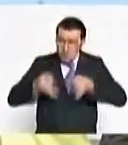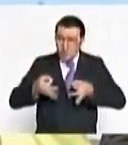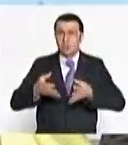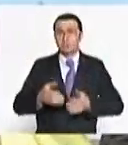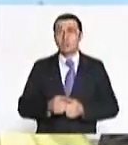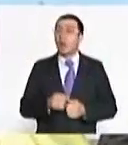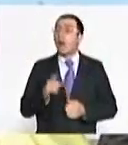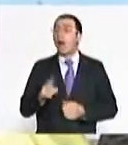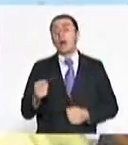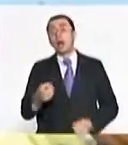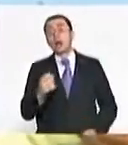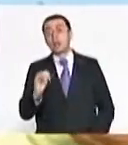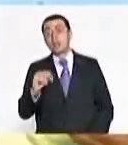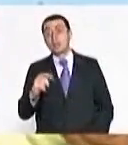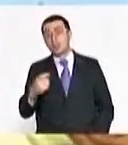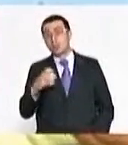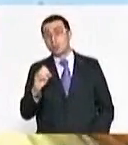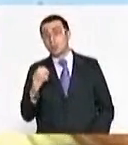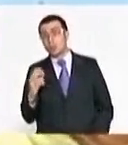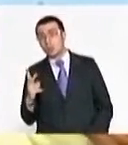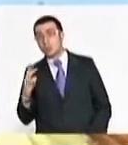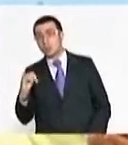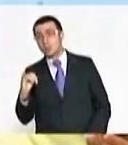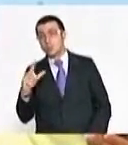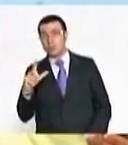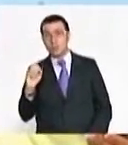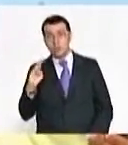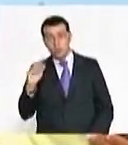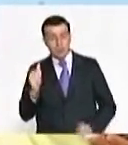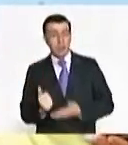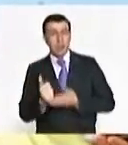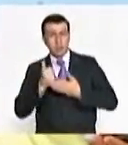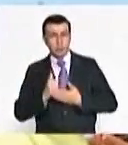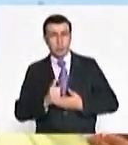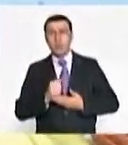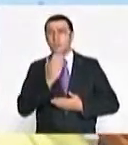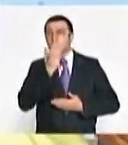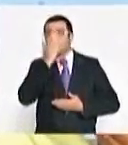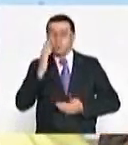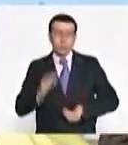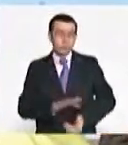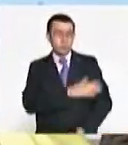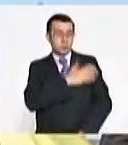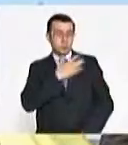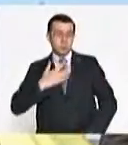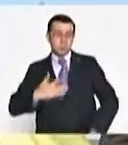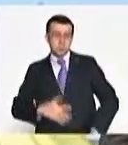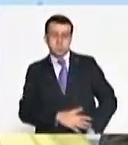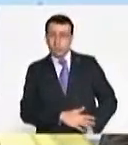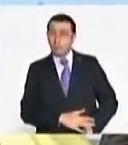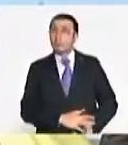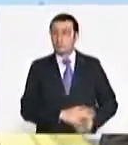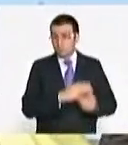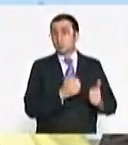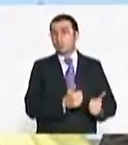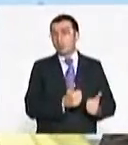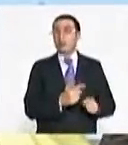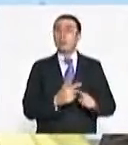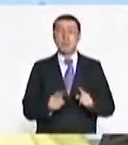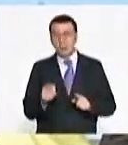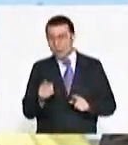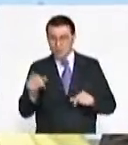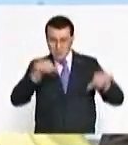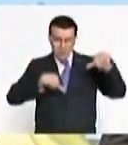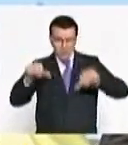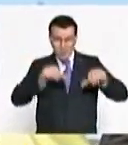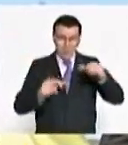que el ginkgo biloba ayuda a transportar el oxígeno y mejora la oxigenación. Pero es que a eso le agregan mil cosas.